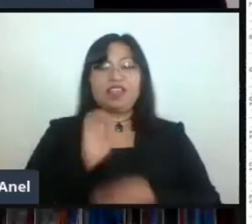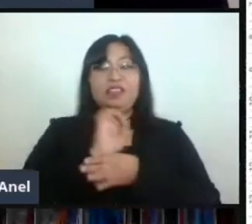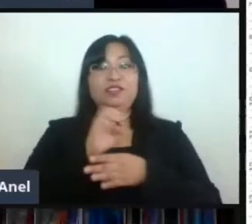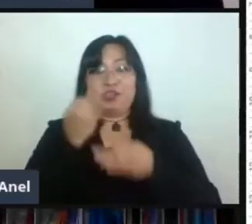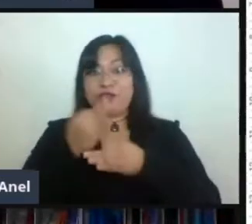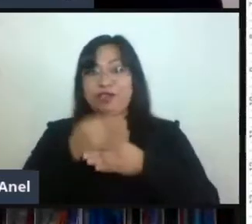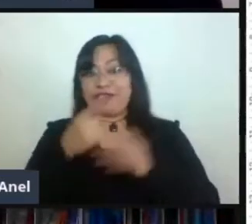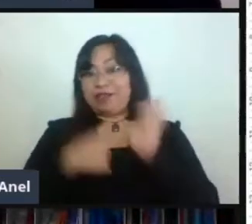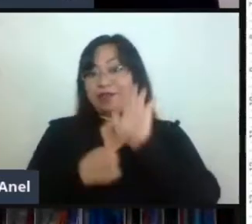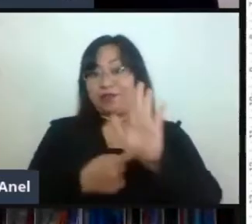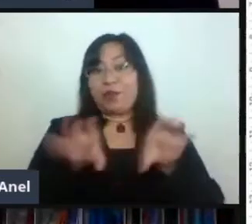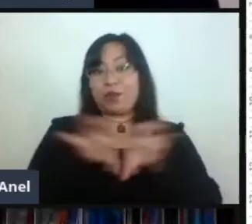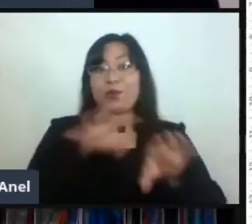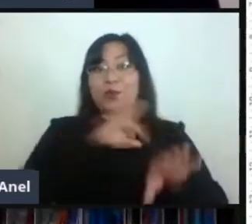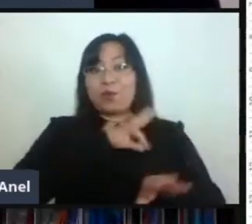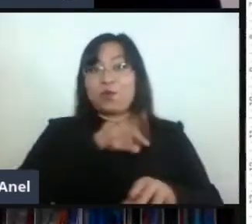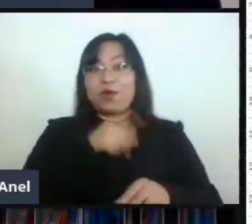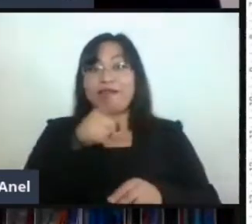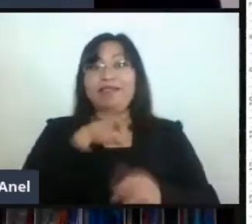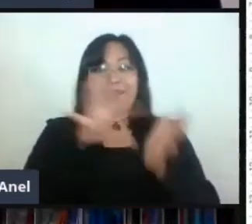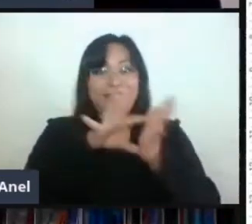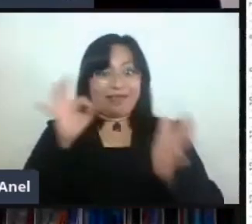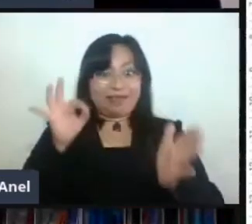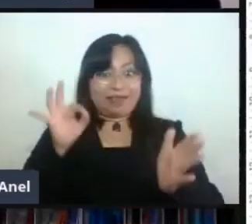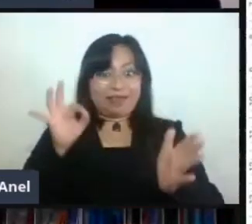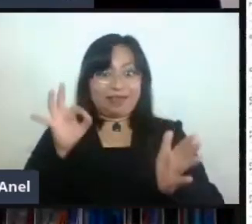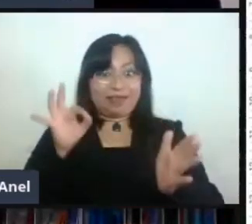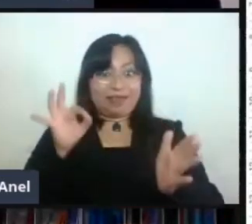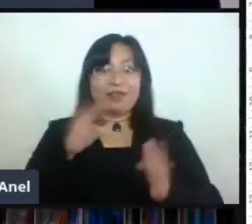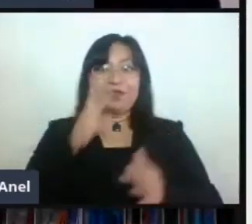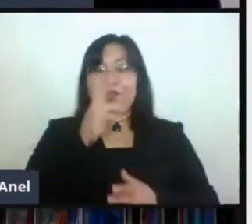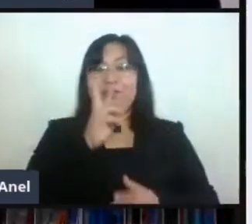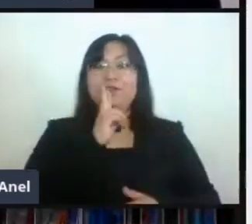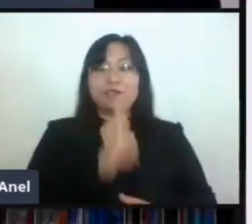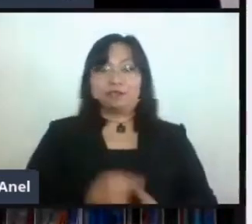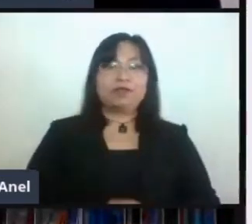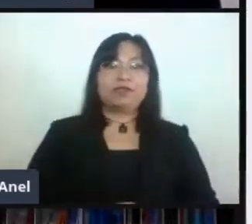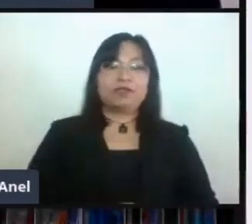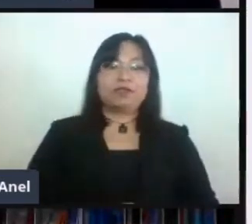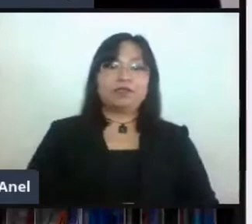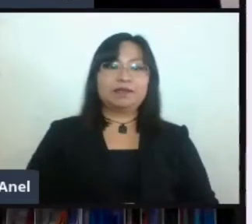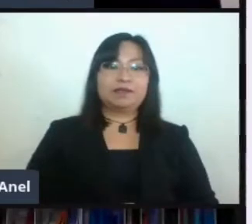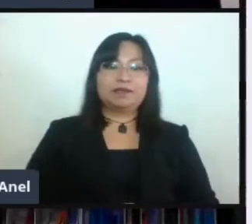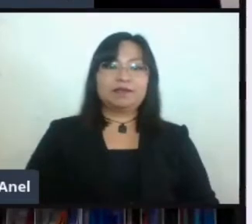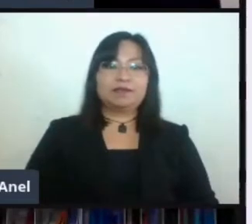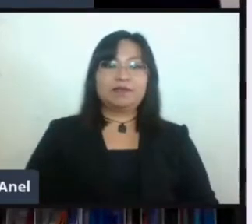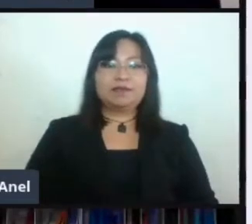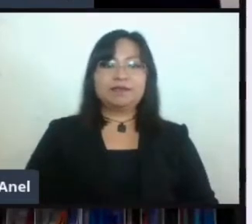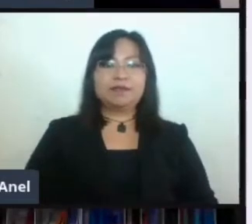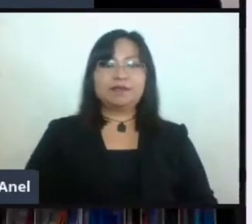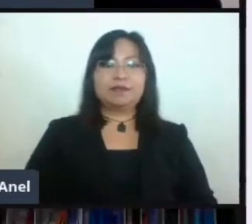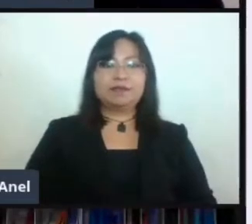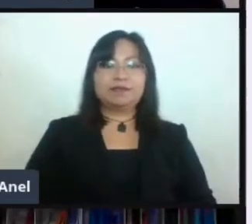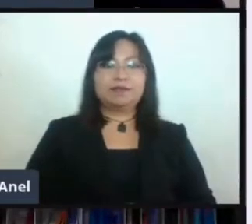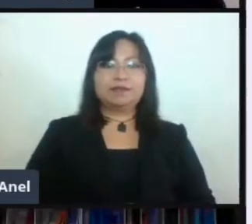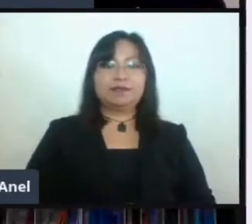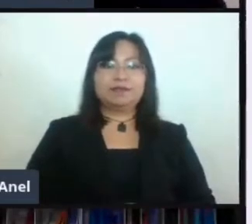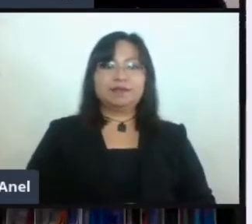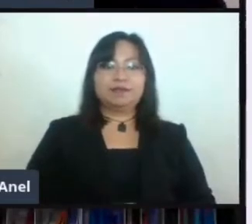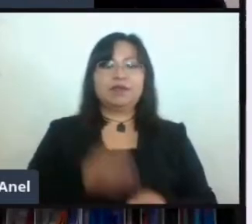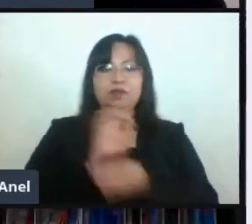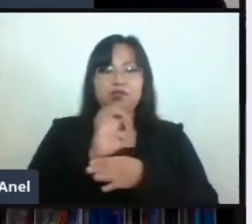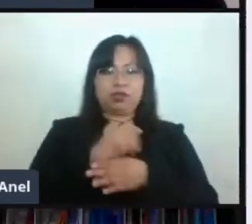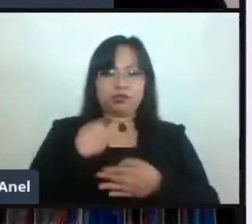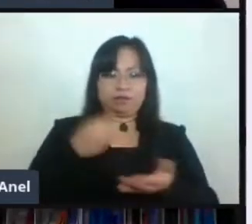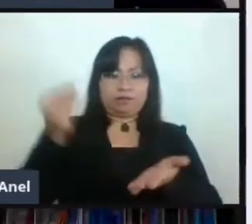tipo de reactivo, porque aquí tenemos dos respuestas. Entonces, en lugar de opción múltiple,